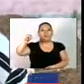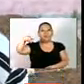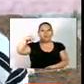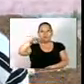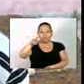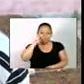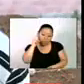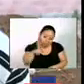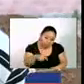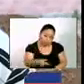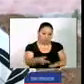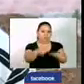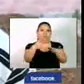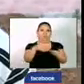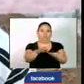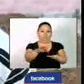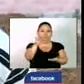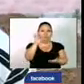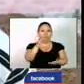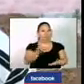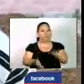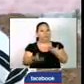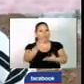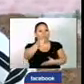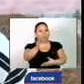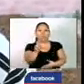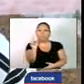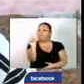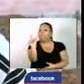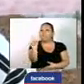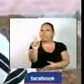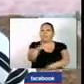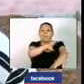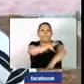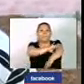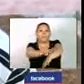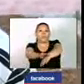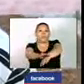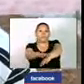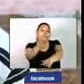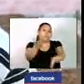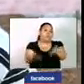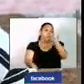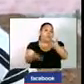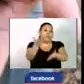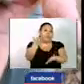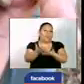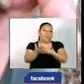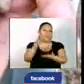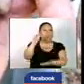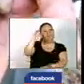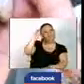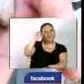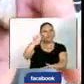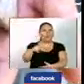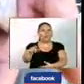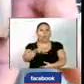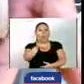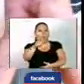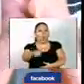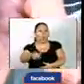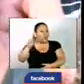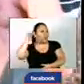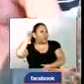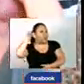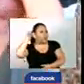sorprendimos encontrar estas piezas al parecer una es un pedacito de brazo de algún muñeco otra es como una oreja